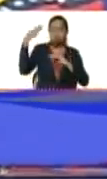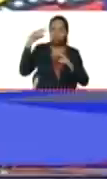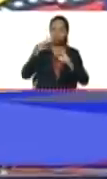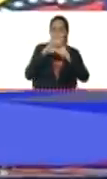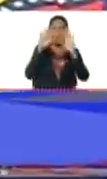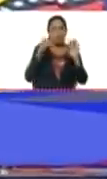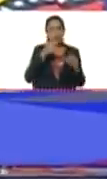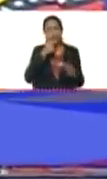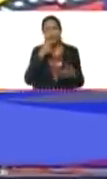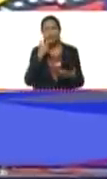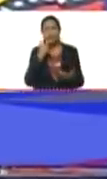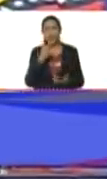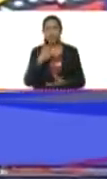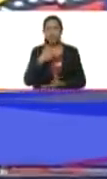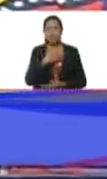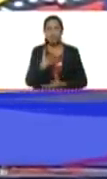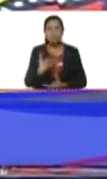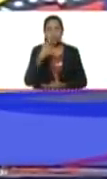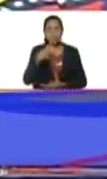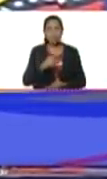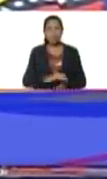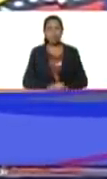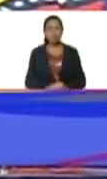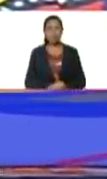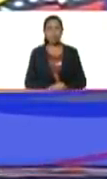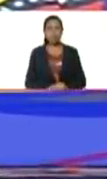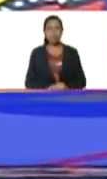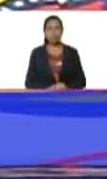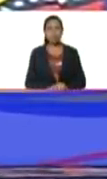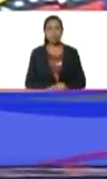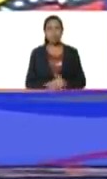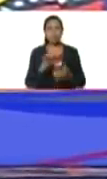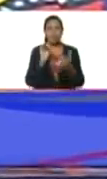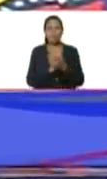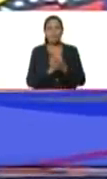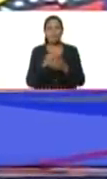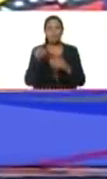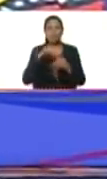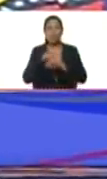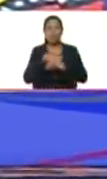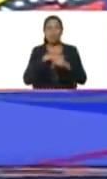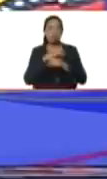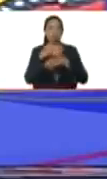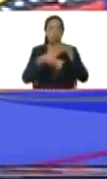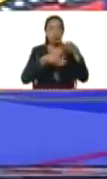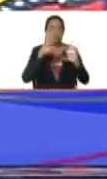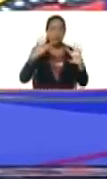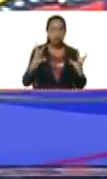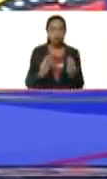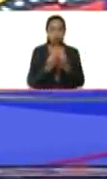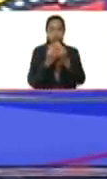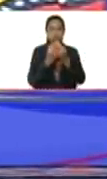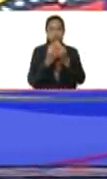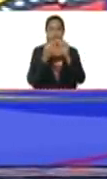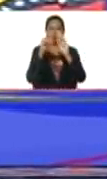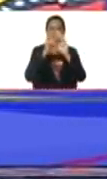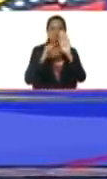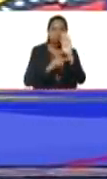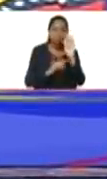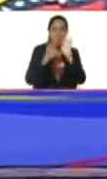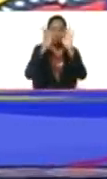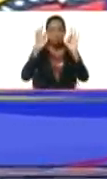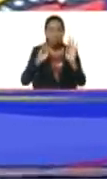bella, yo quisiera que mi compañero Héctor me resumiera la metodología